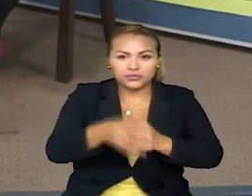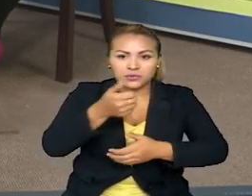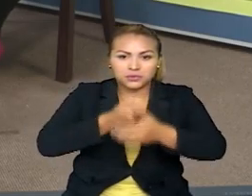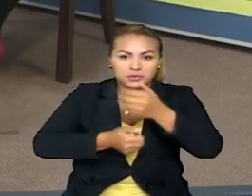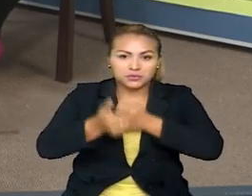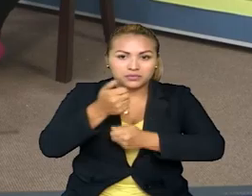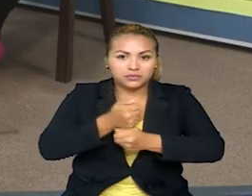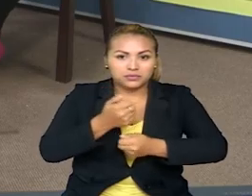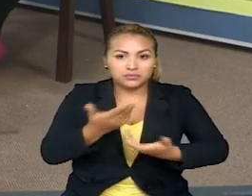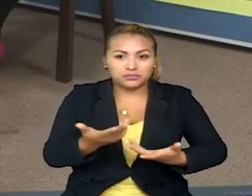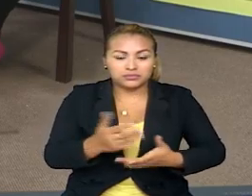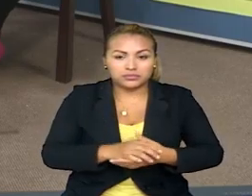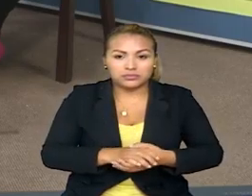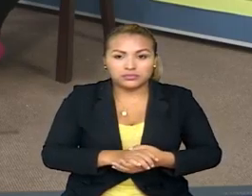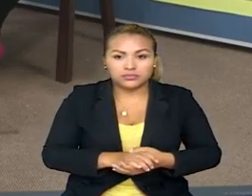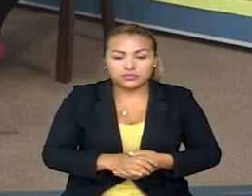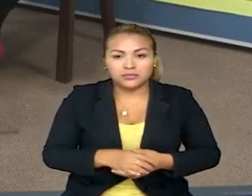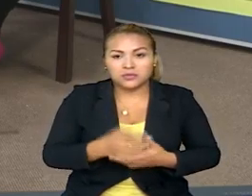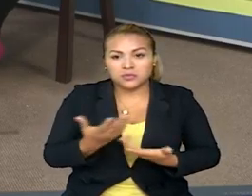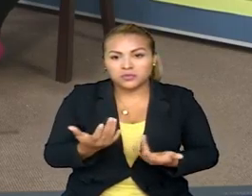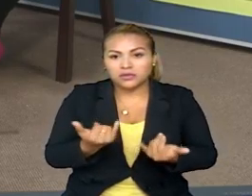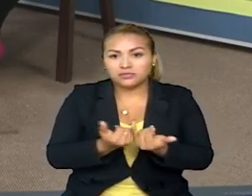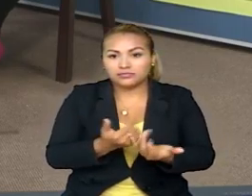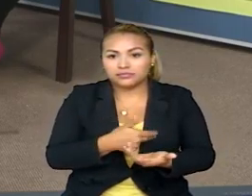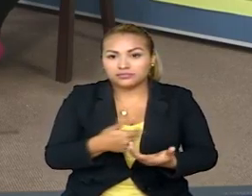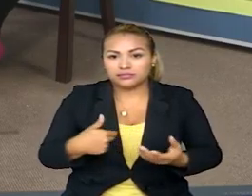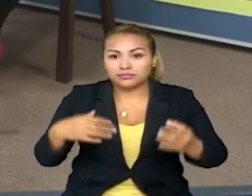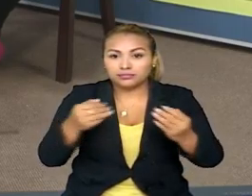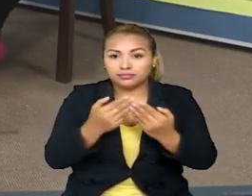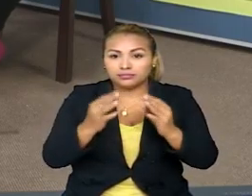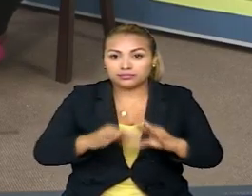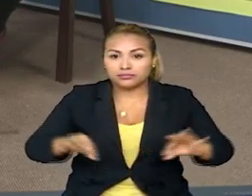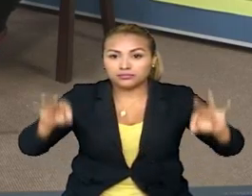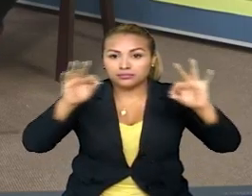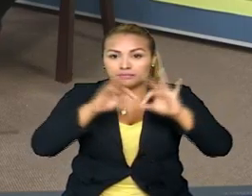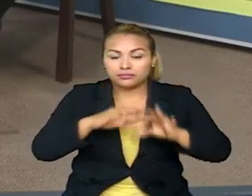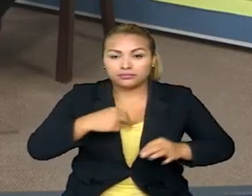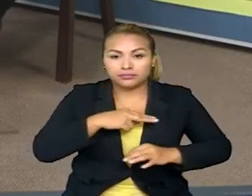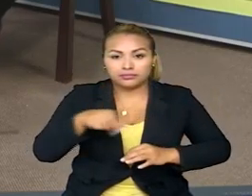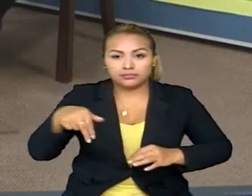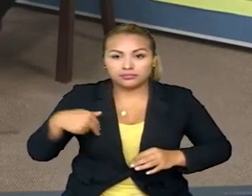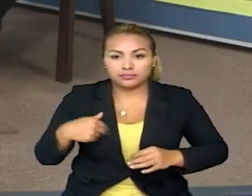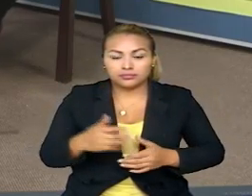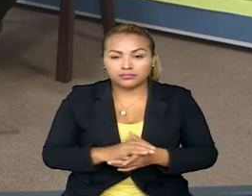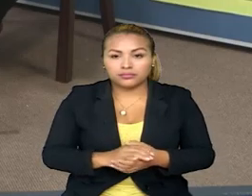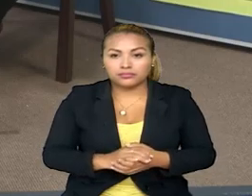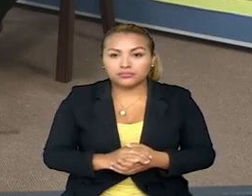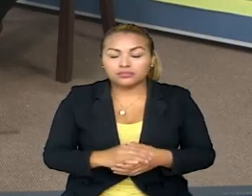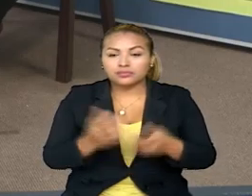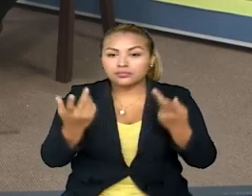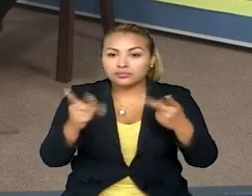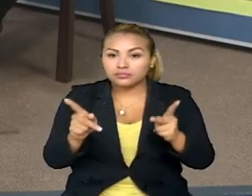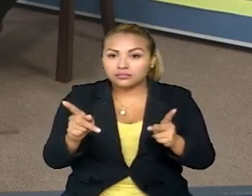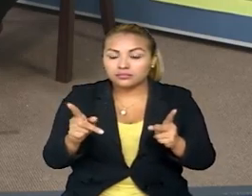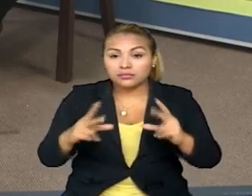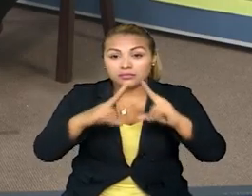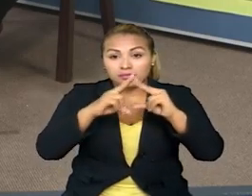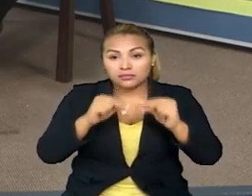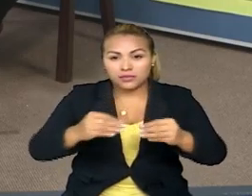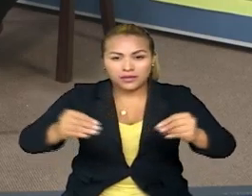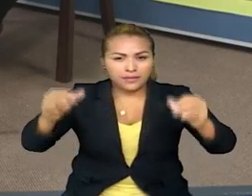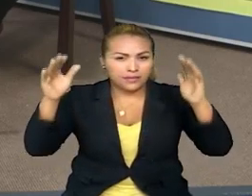haciendo mal a su función al contrario las funciones de atacar son indispensables para nosotros pero nuestra nicaragua es tan grande